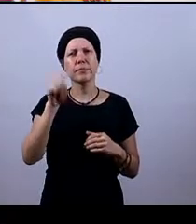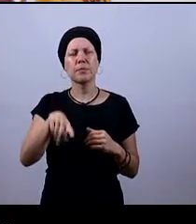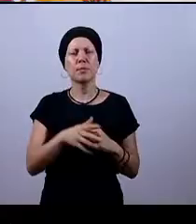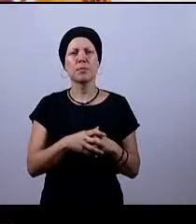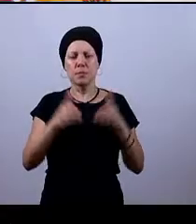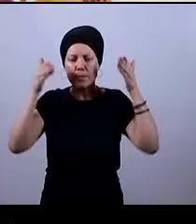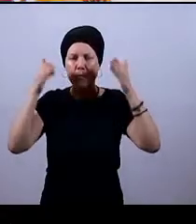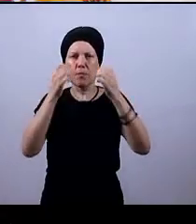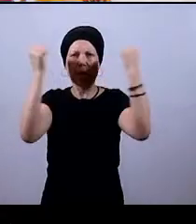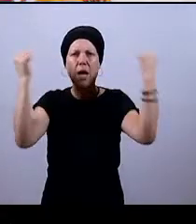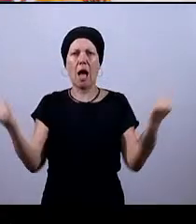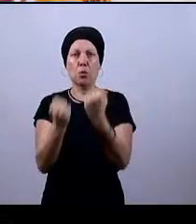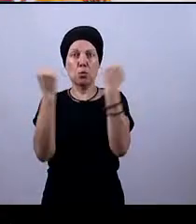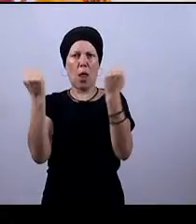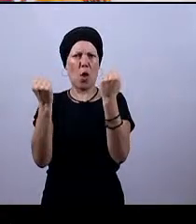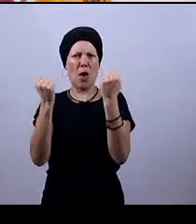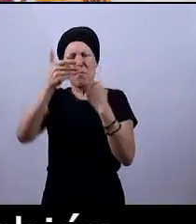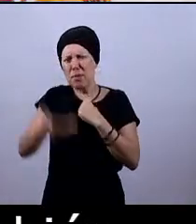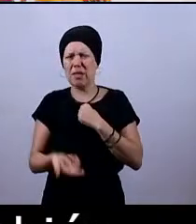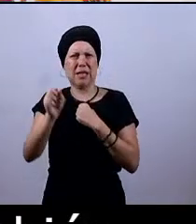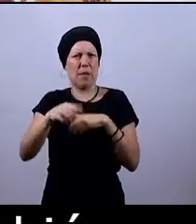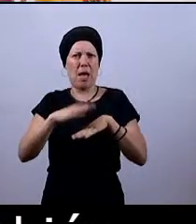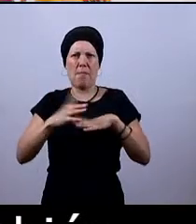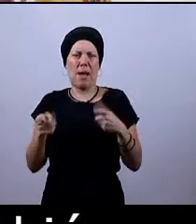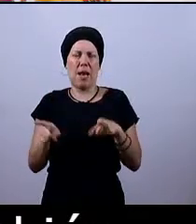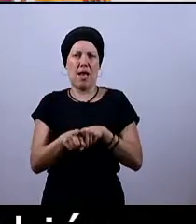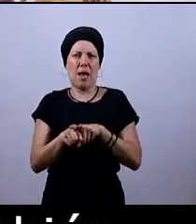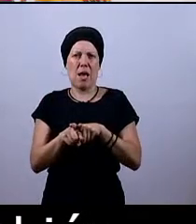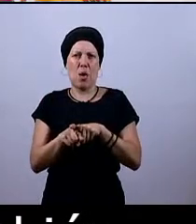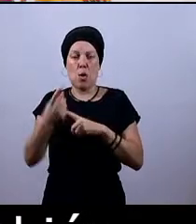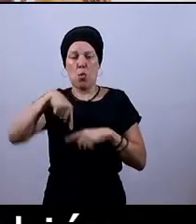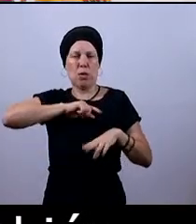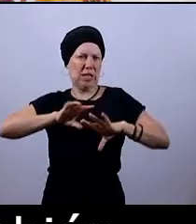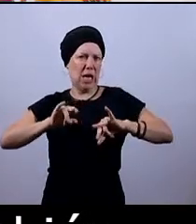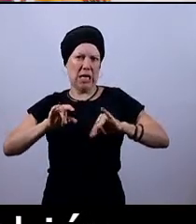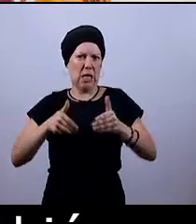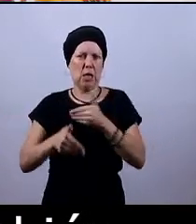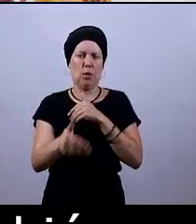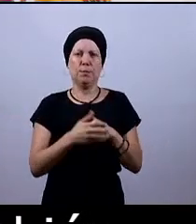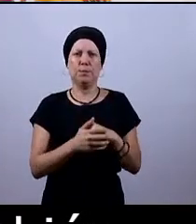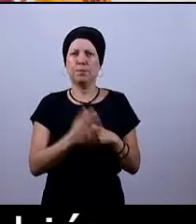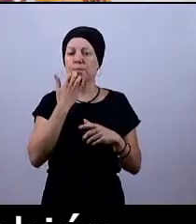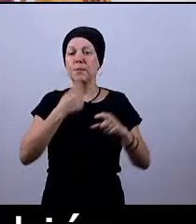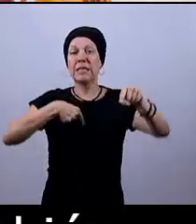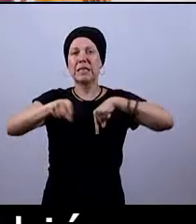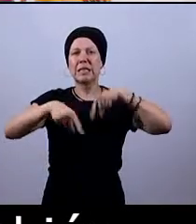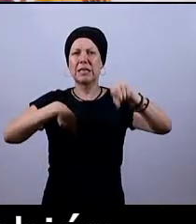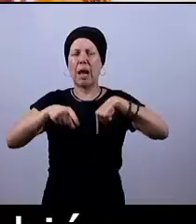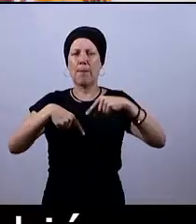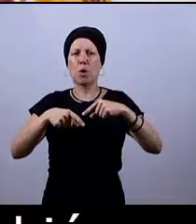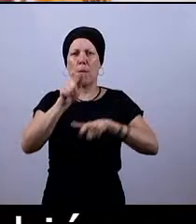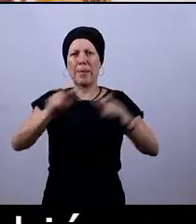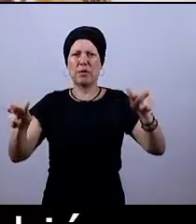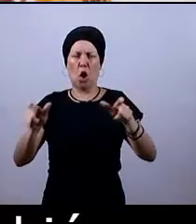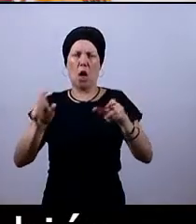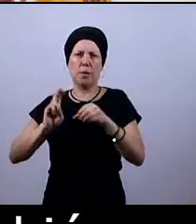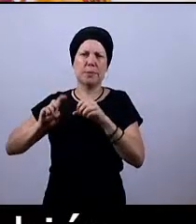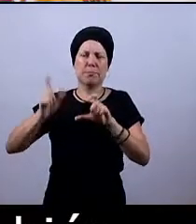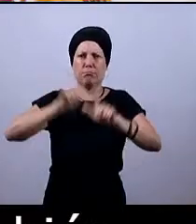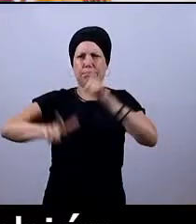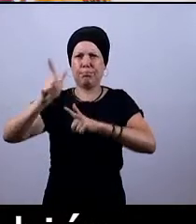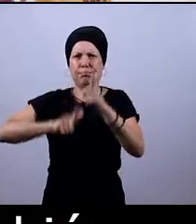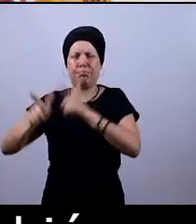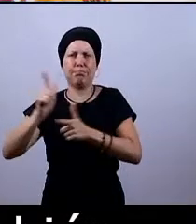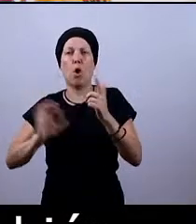en actuaciones también muy importantes para la conexión de nuestra región, como es el transporte de viajeros, o para la permanencia en las